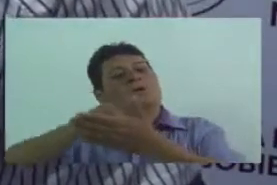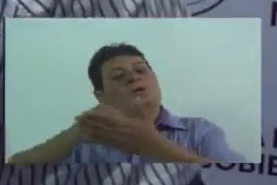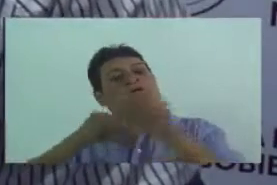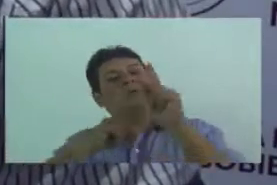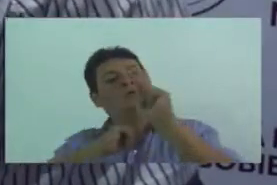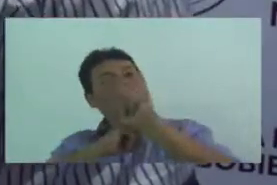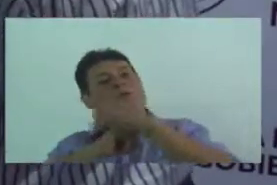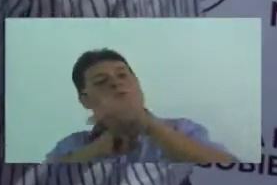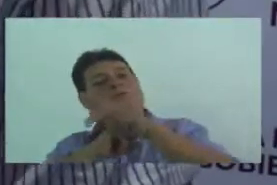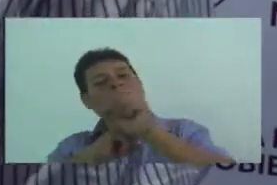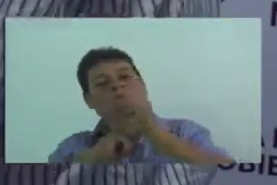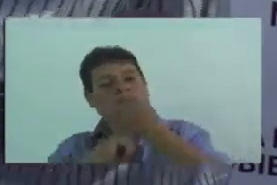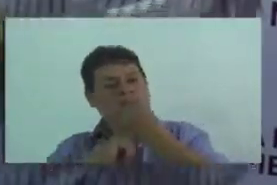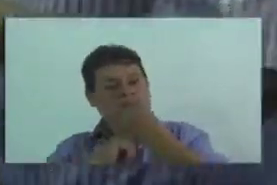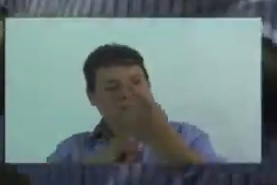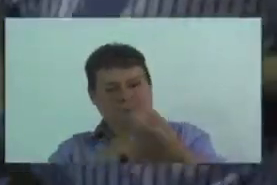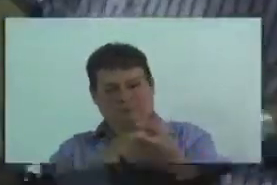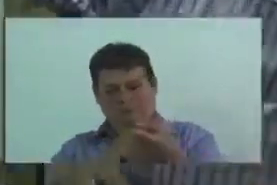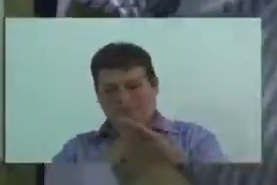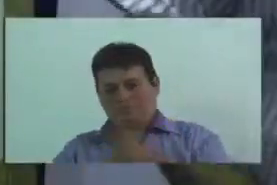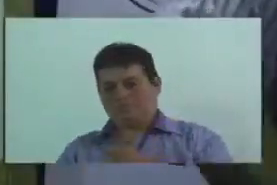Indicamos el punto del origen.